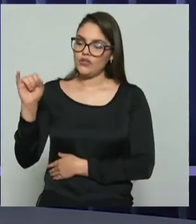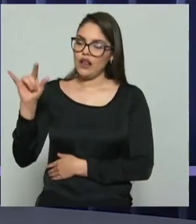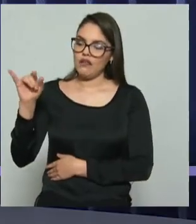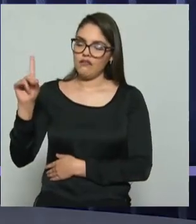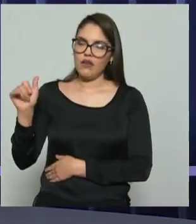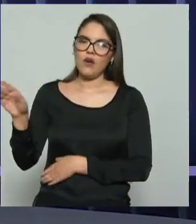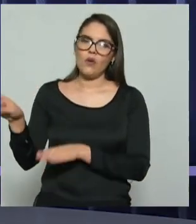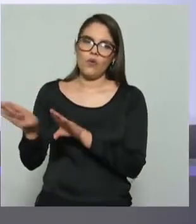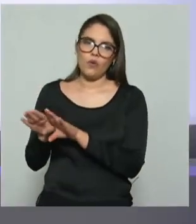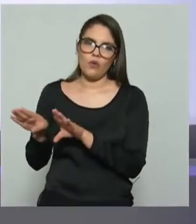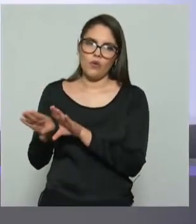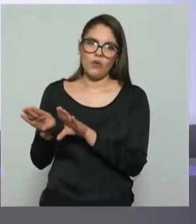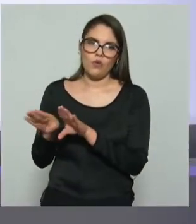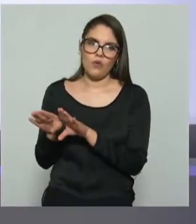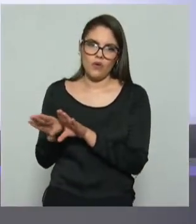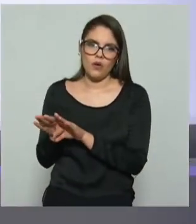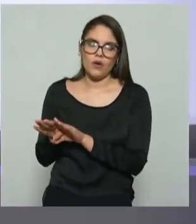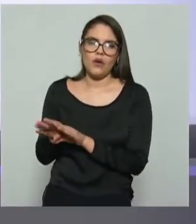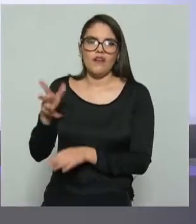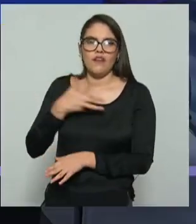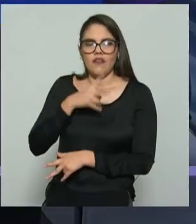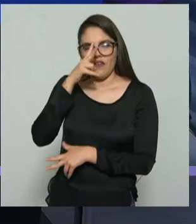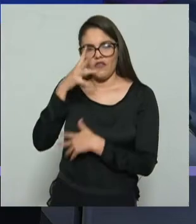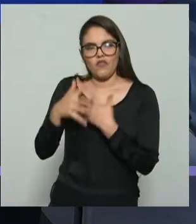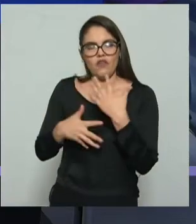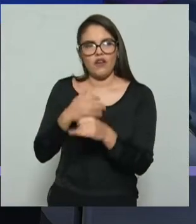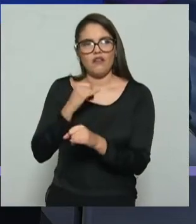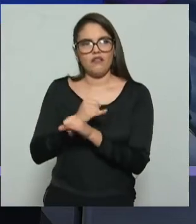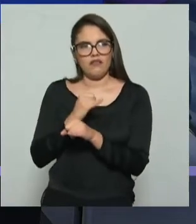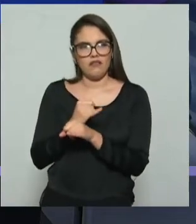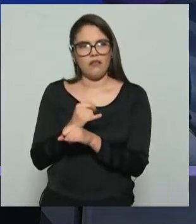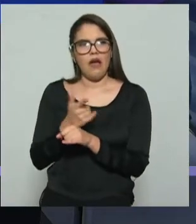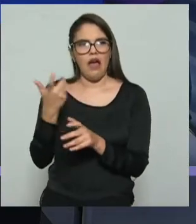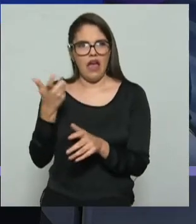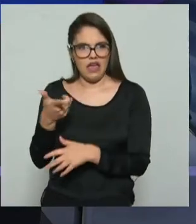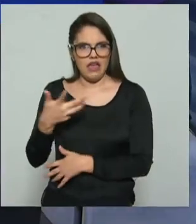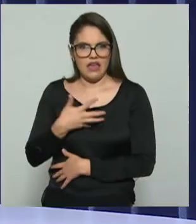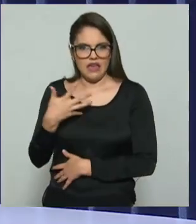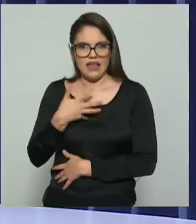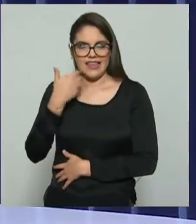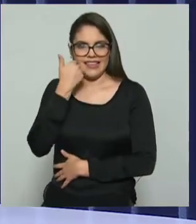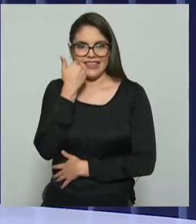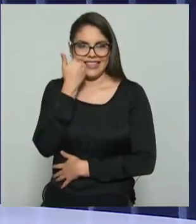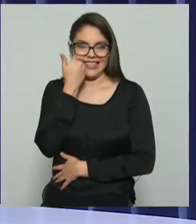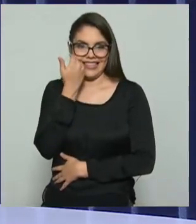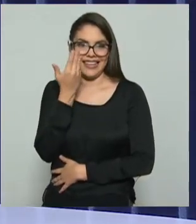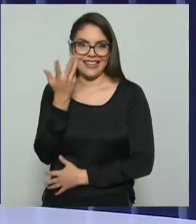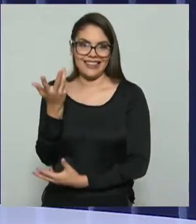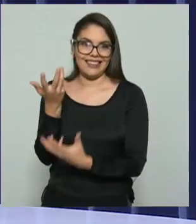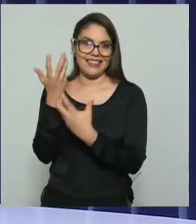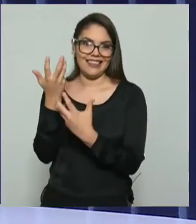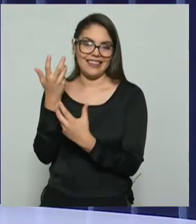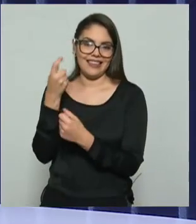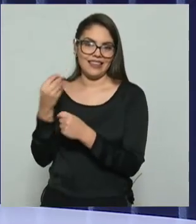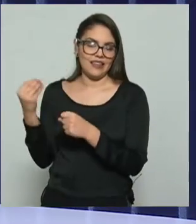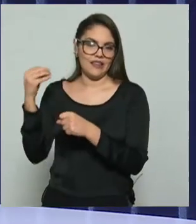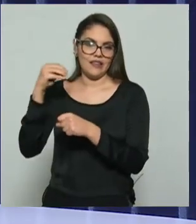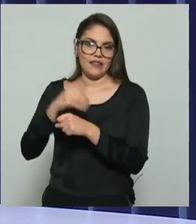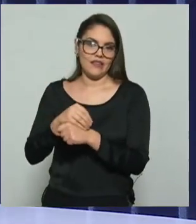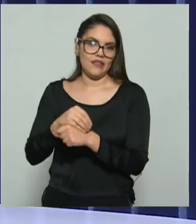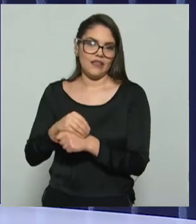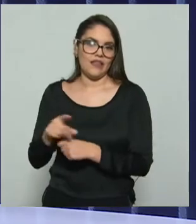poder reunir las pruebas. Sí, efectivamente, ¿no? Es ahí donde, lo que mencionan, ¿no? La imposibilidad práctica de hacer muchas